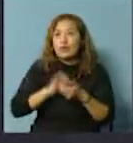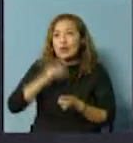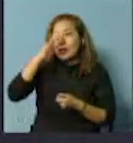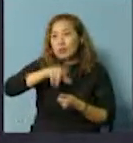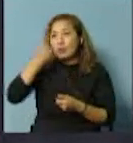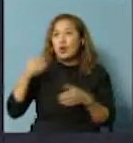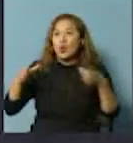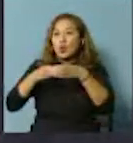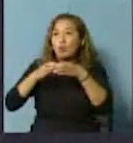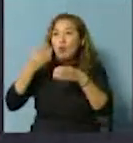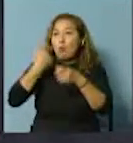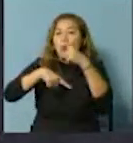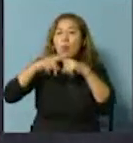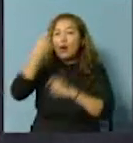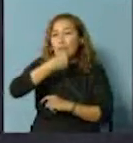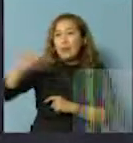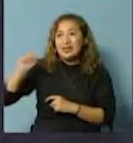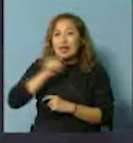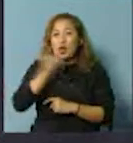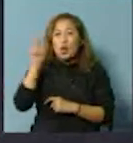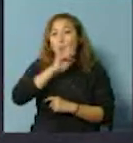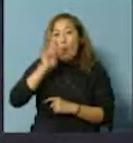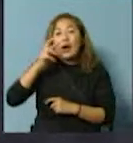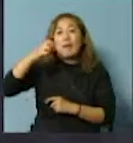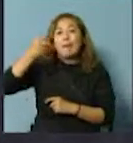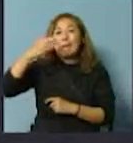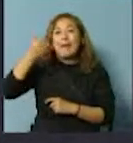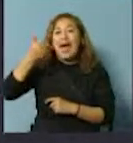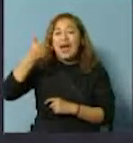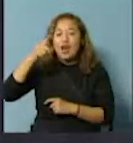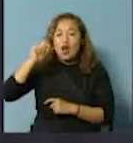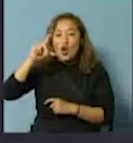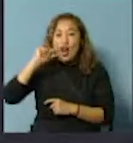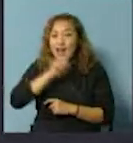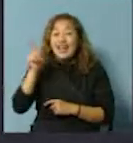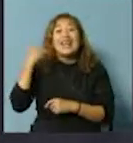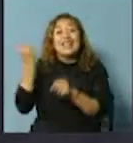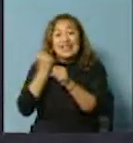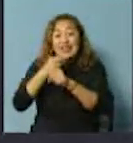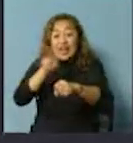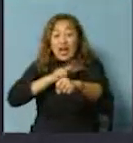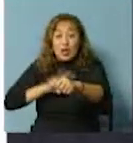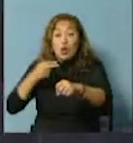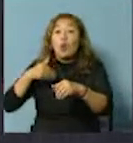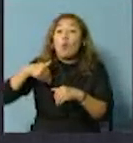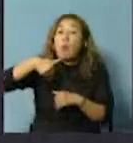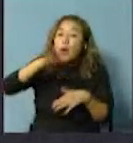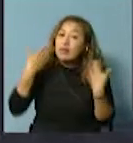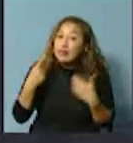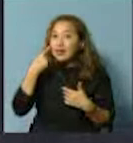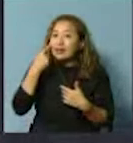frente patriótico encabezado por paola angelina la vocal de la comisión municipal de yala que será próximamente